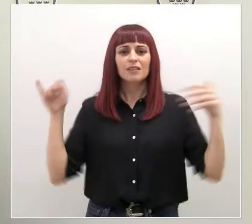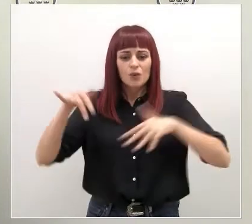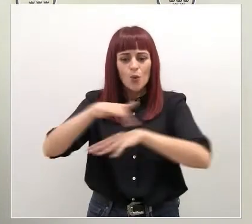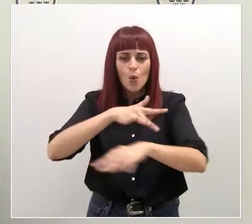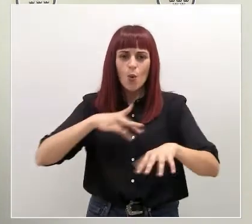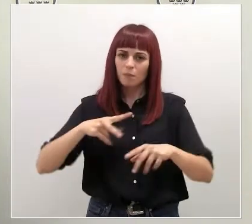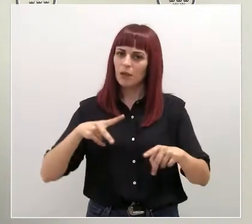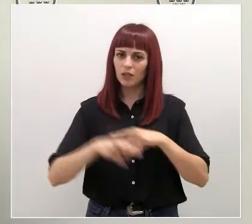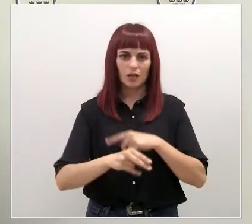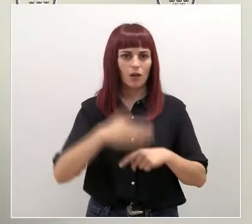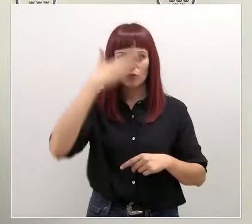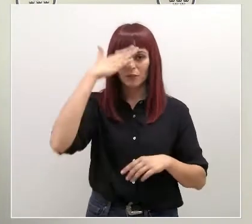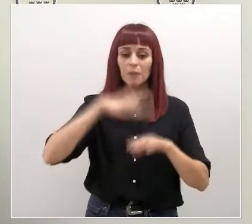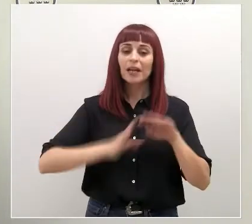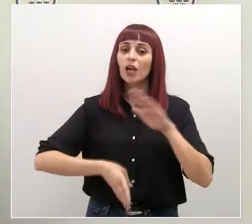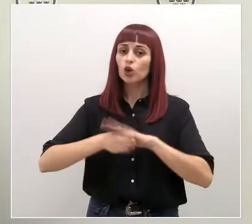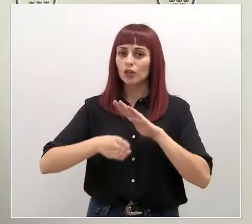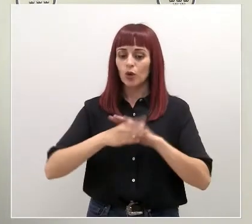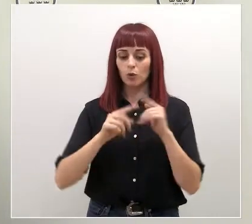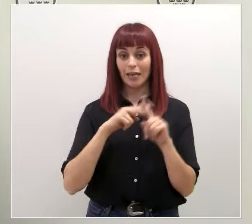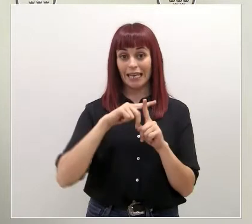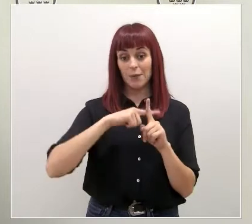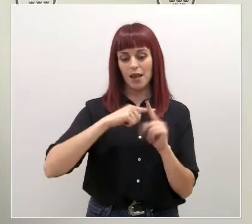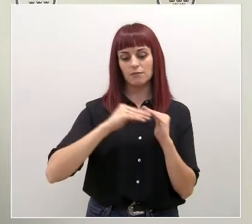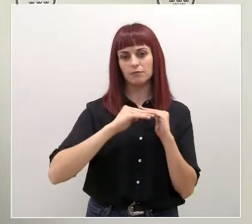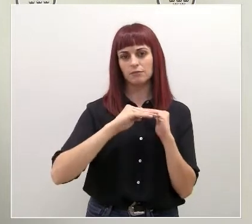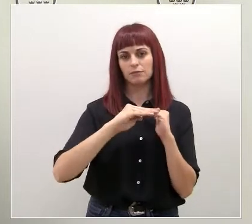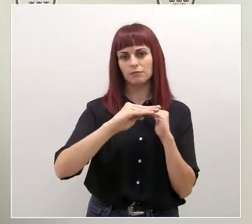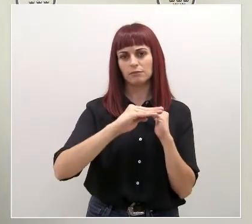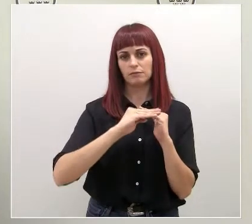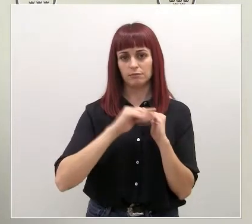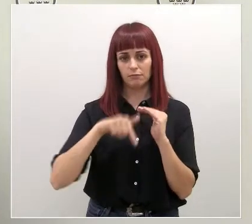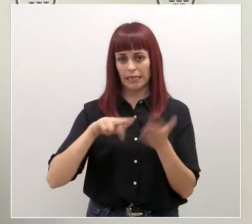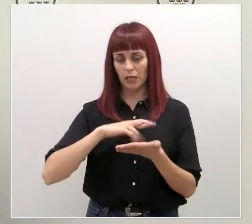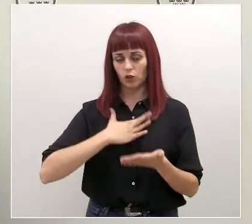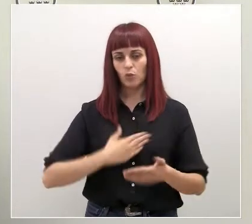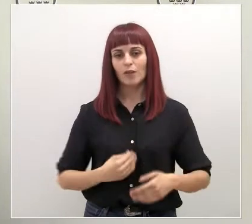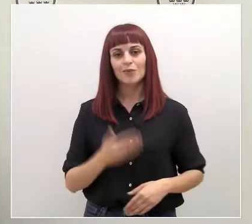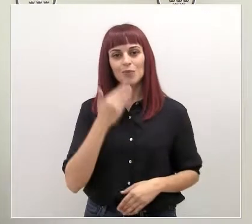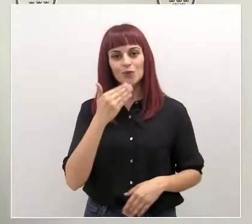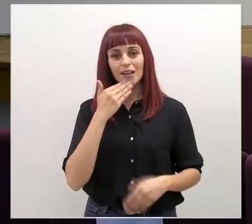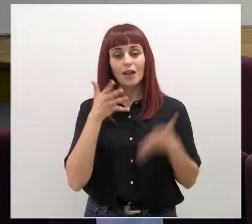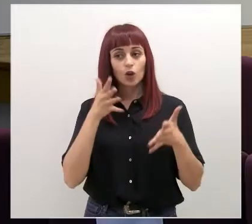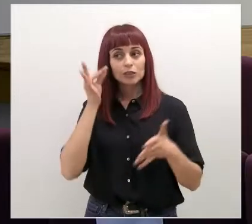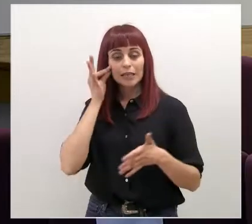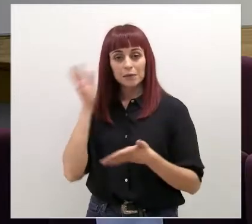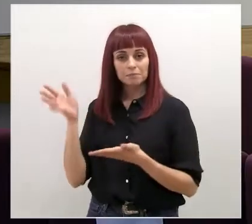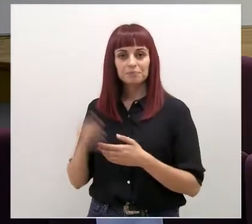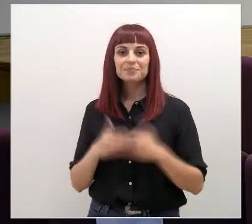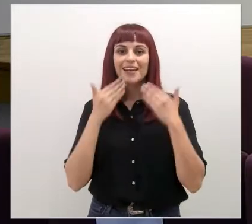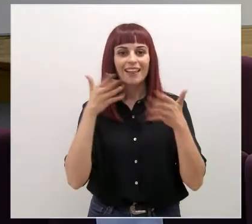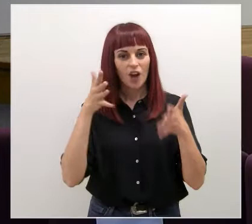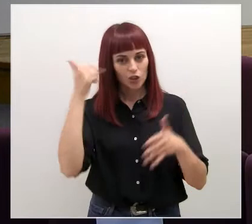aglomeraciones. Esto es fundamental para que sigamos manteniendo este nivel que tenemos epidemiológico en la región de Murcia. Muchas gracias, consejera. Gracias,